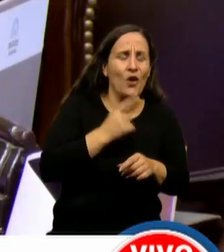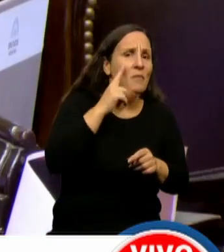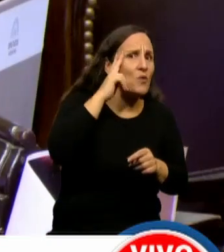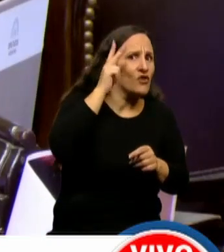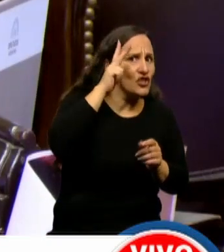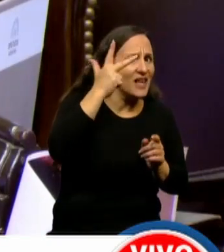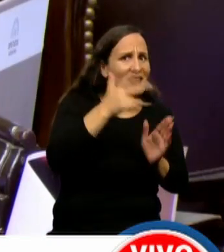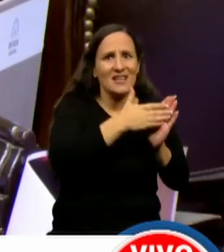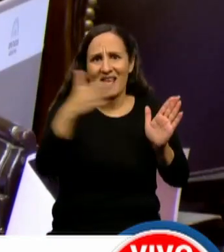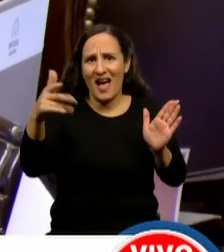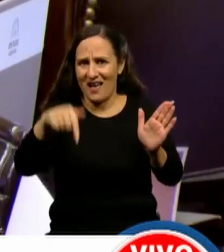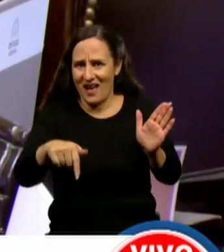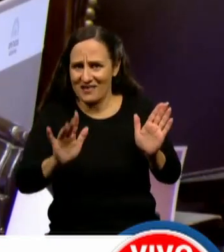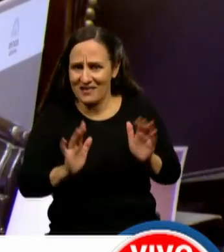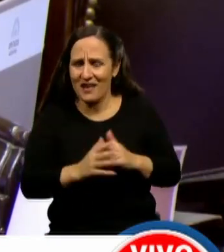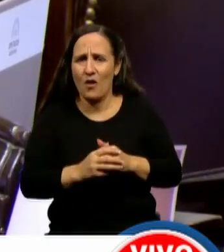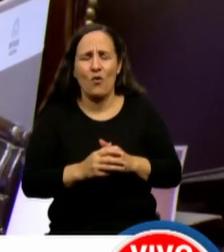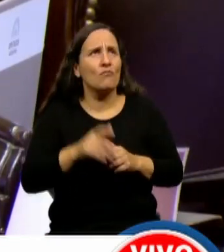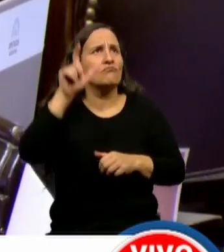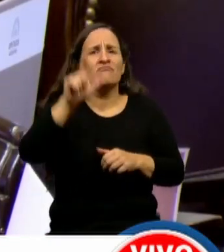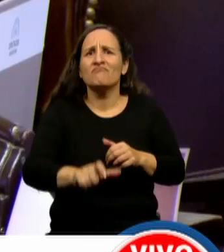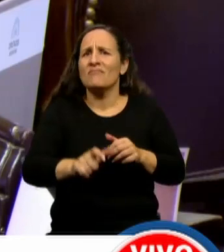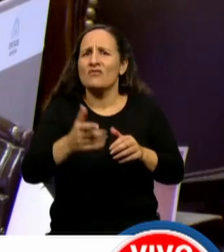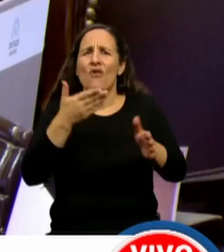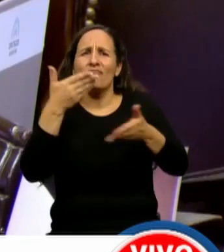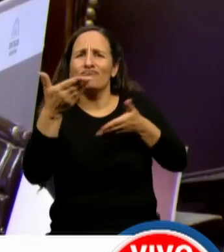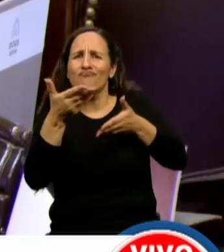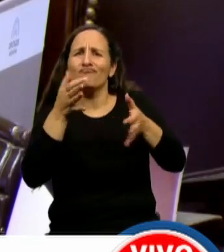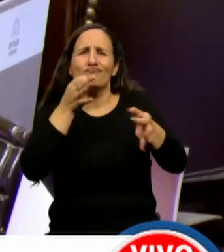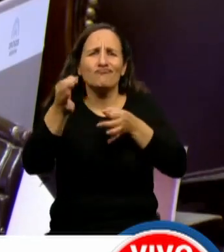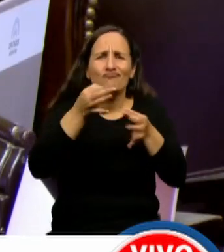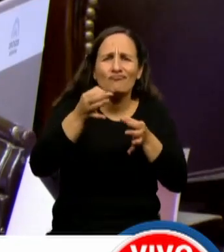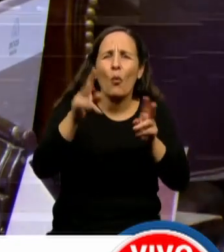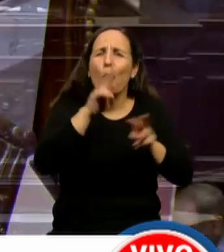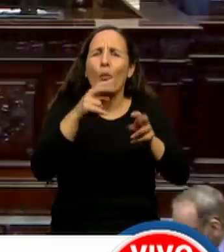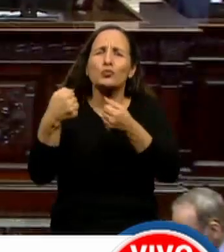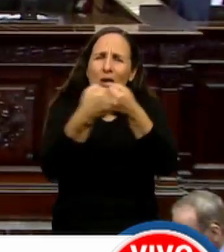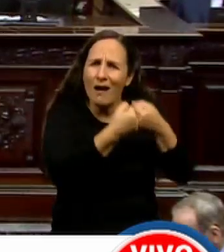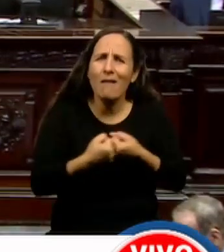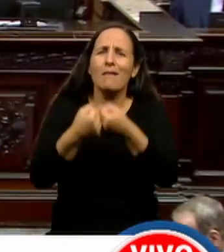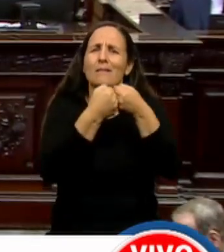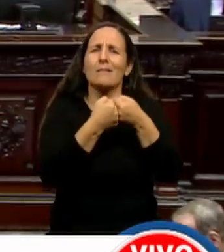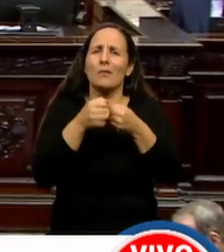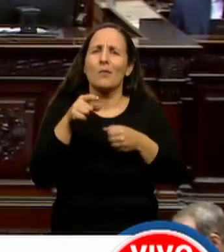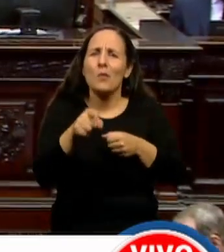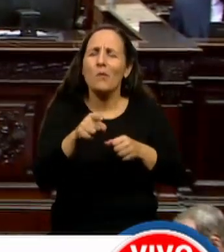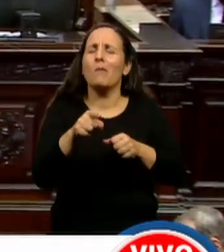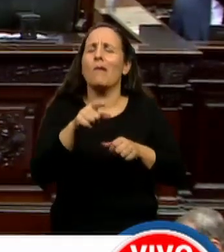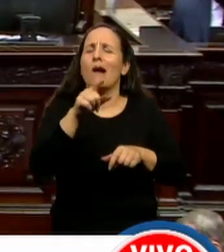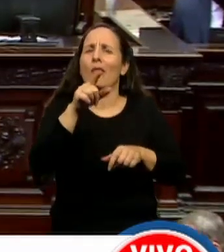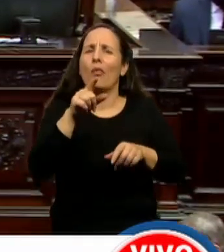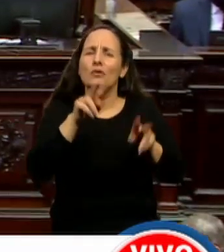fecha. Un hombre de diálogo, cultor de acuerdo y de búsqueda de